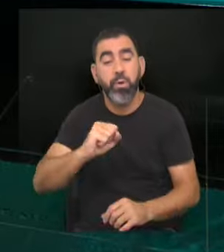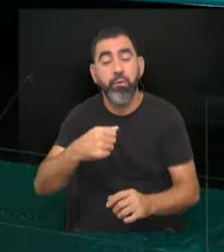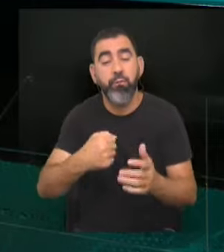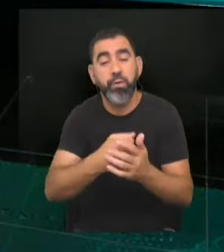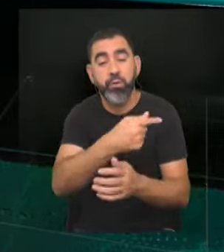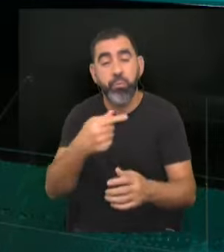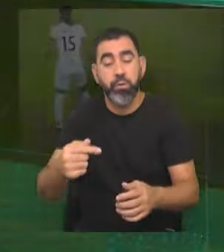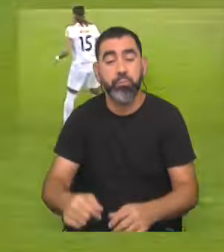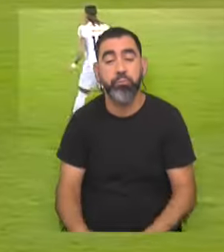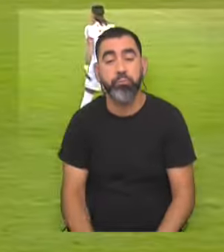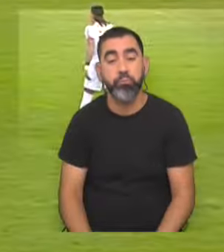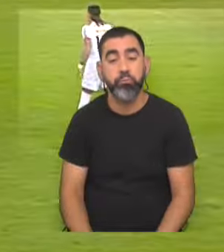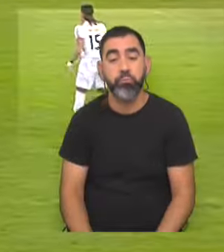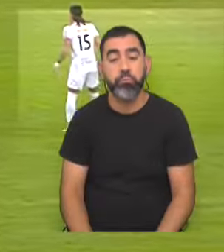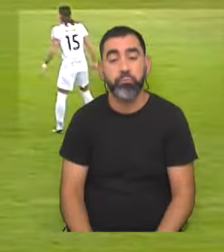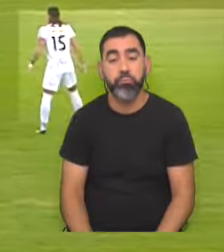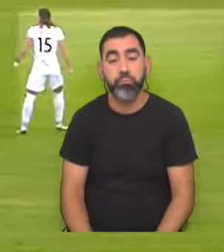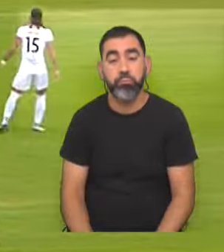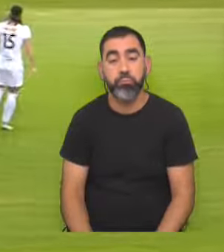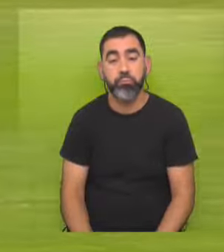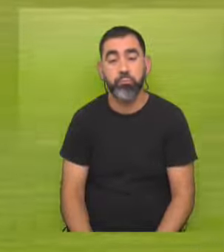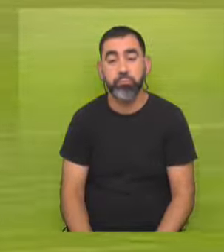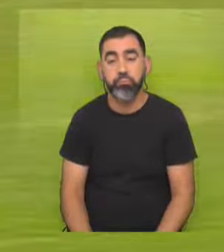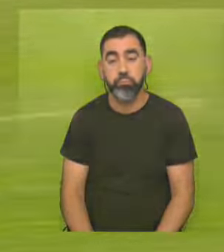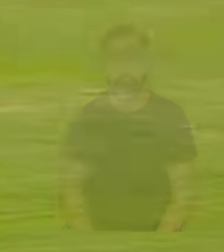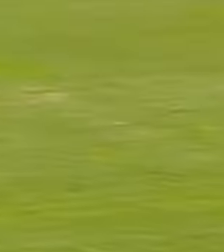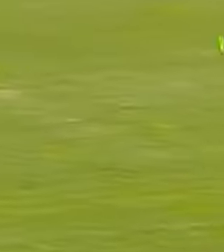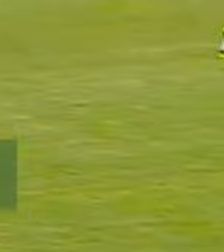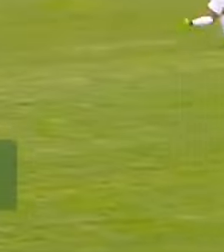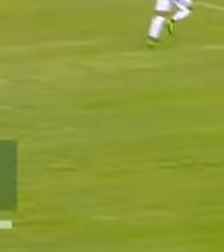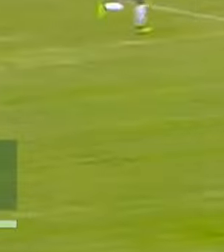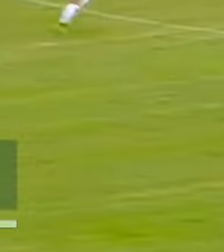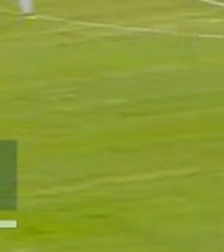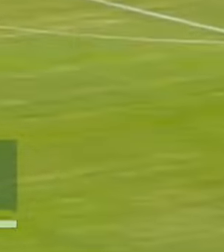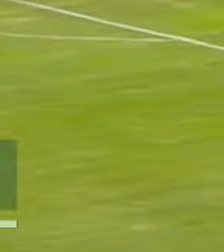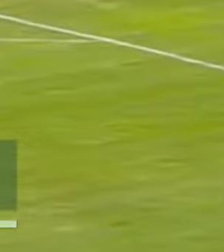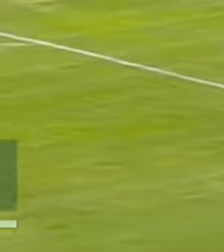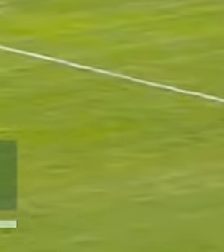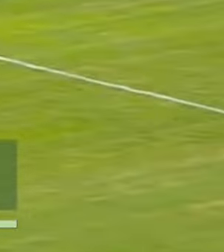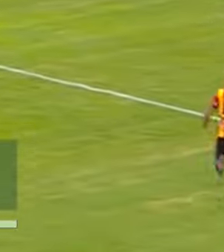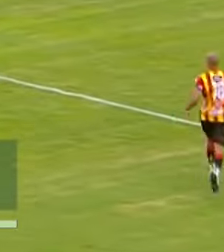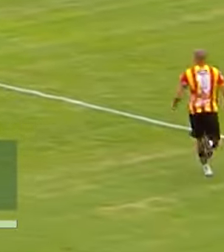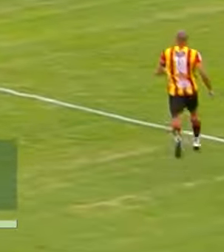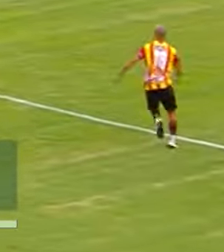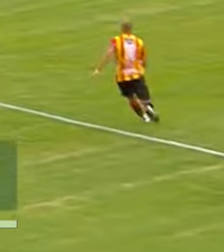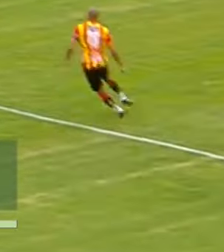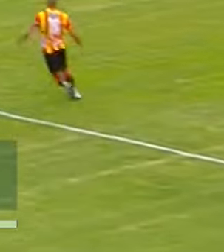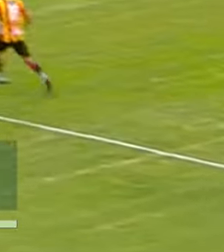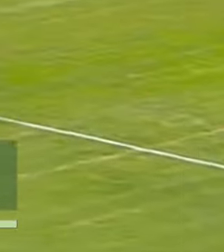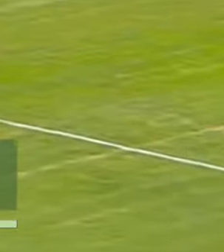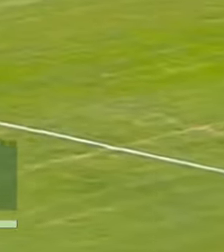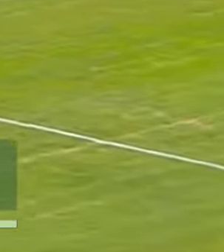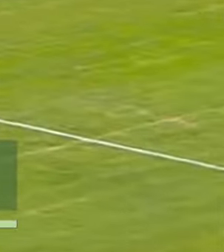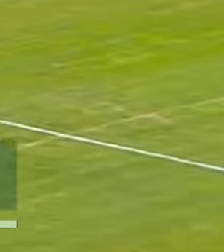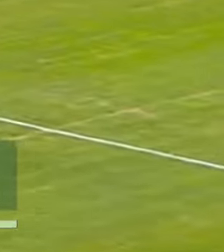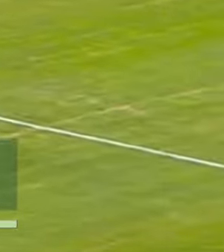fin de semana vamos al repaso de los goles que se han generado hasta este momento en el campeonato apertura fecha